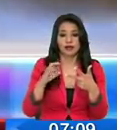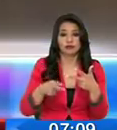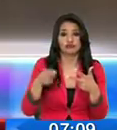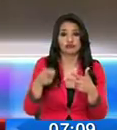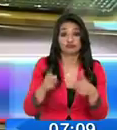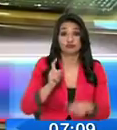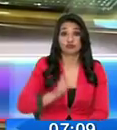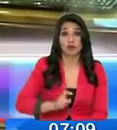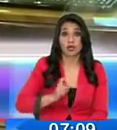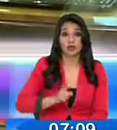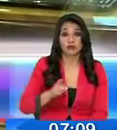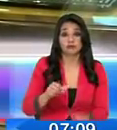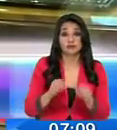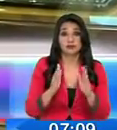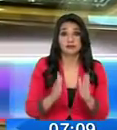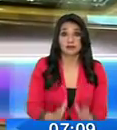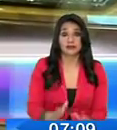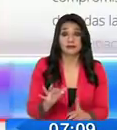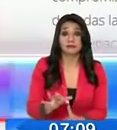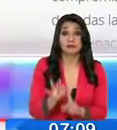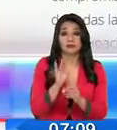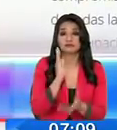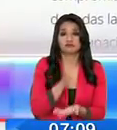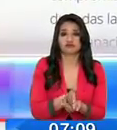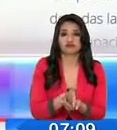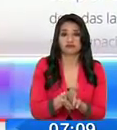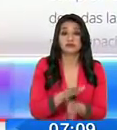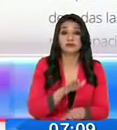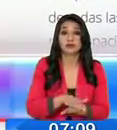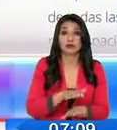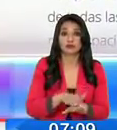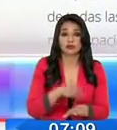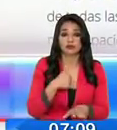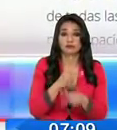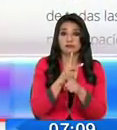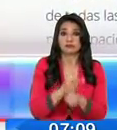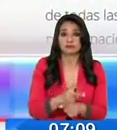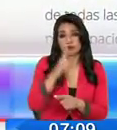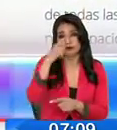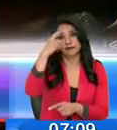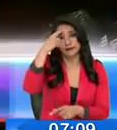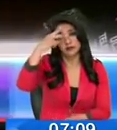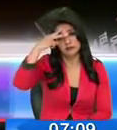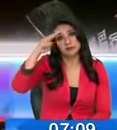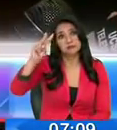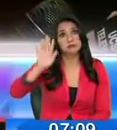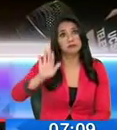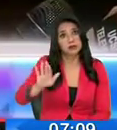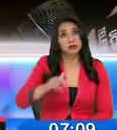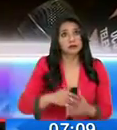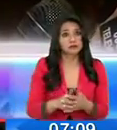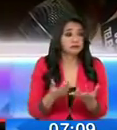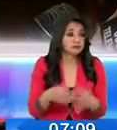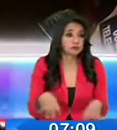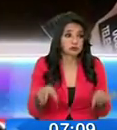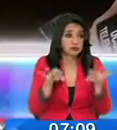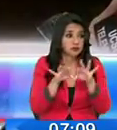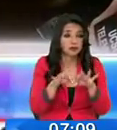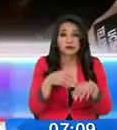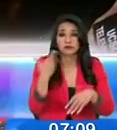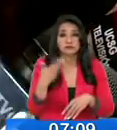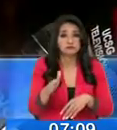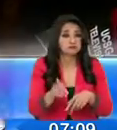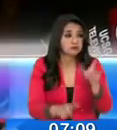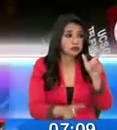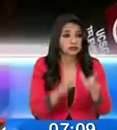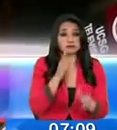más su salario como asambleístas principales, luego de acogerse a la protección del gobierno mexicano. Esto tan elemental como cualquier persona que